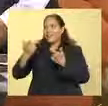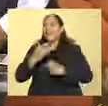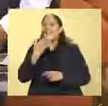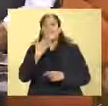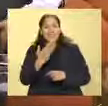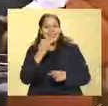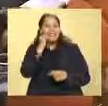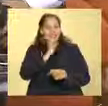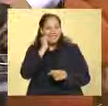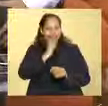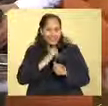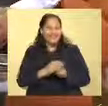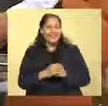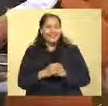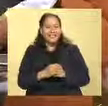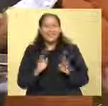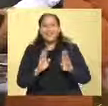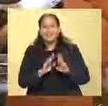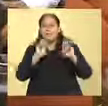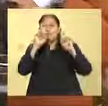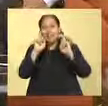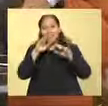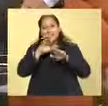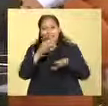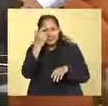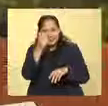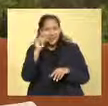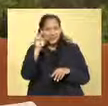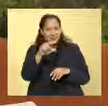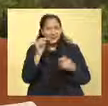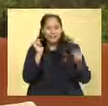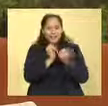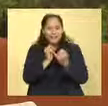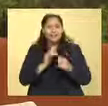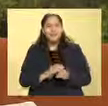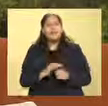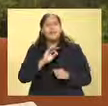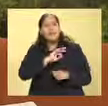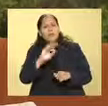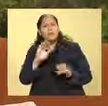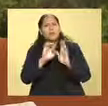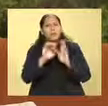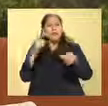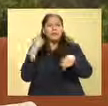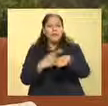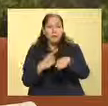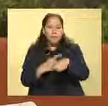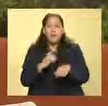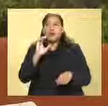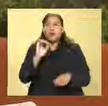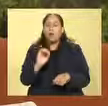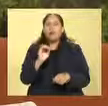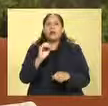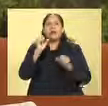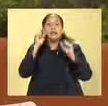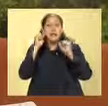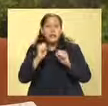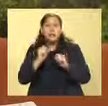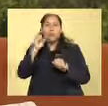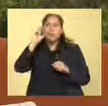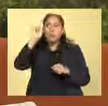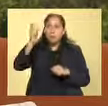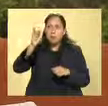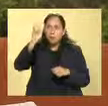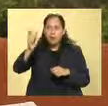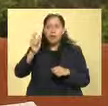dinero, bueno, hablando de temas de finanzas, ¿verdad? O sea, pueden como enfermedades, o si pagas un seguro de gastos